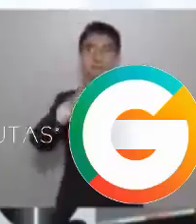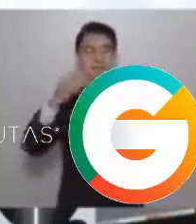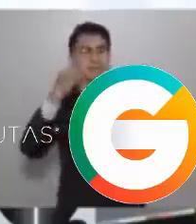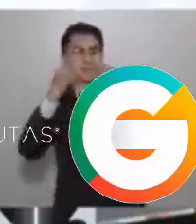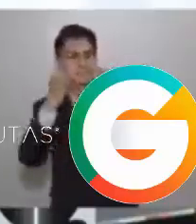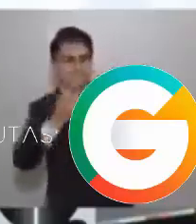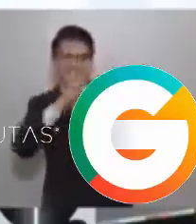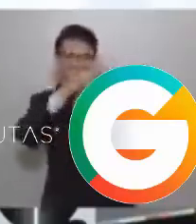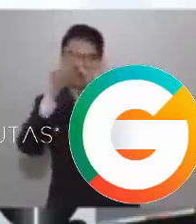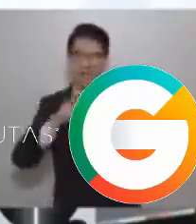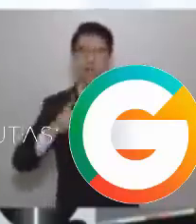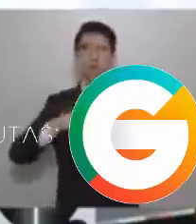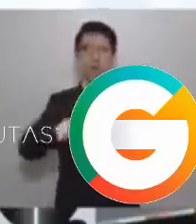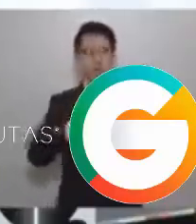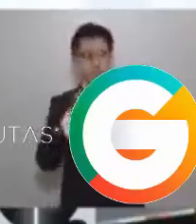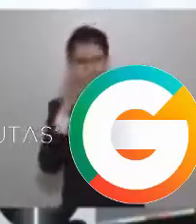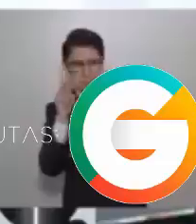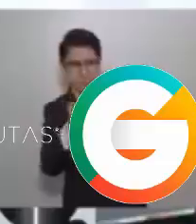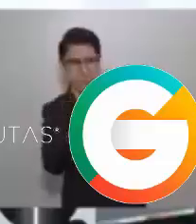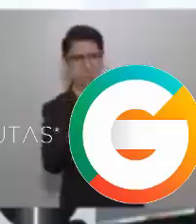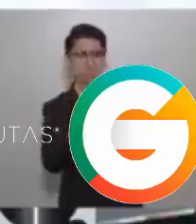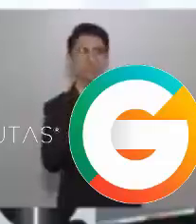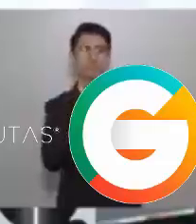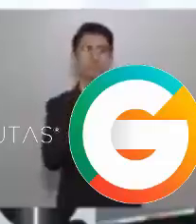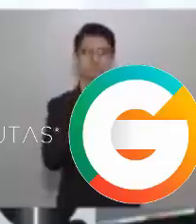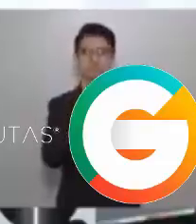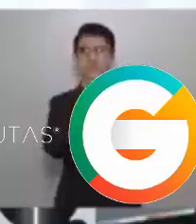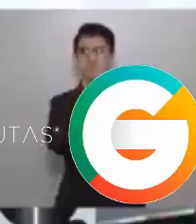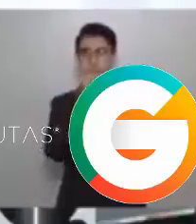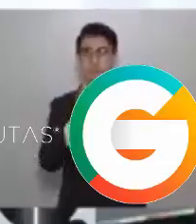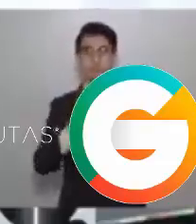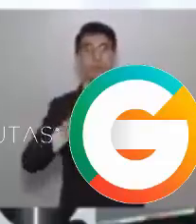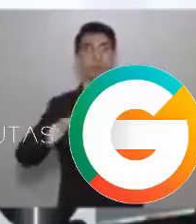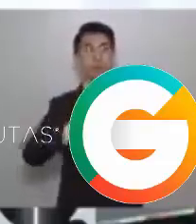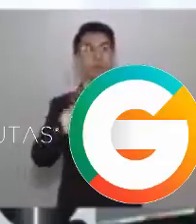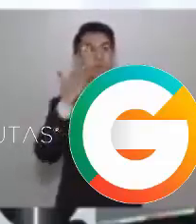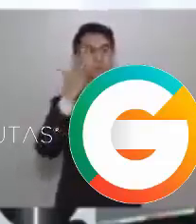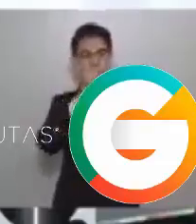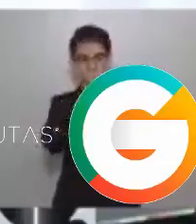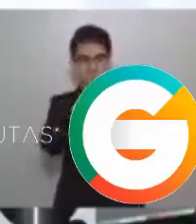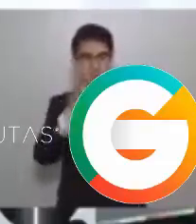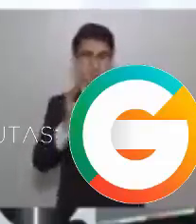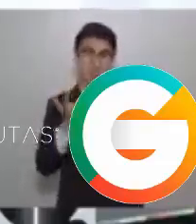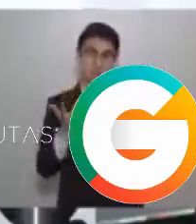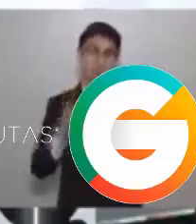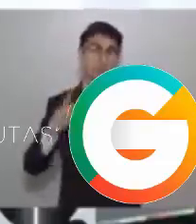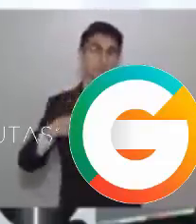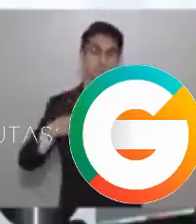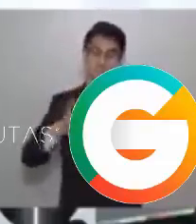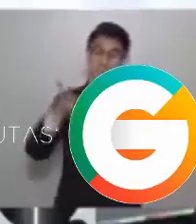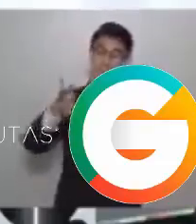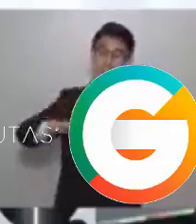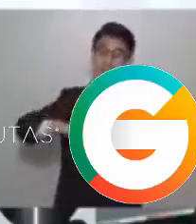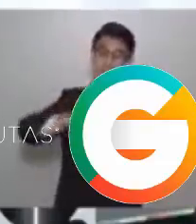ambos bandos de este enfrentamiento violento, en el cual resultaron estas 10 personas